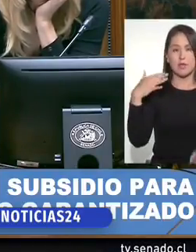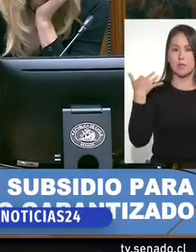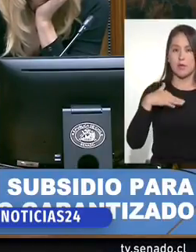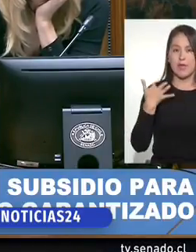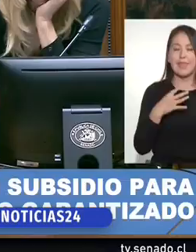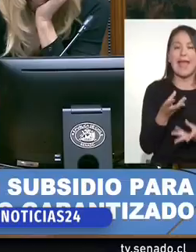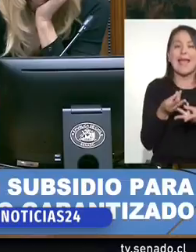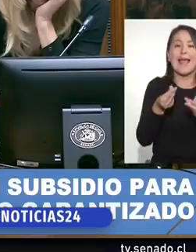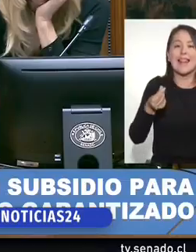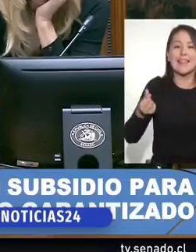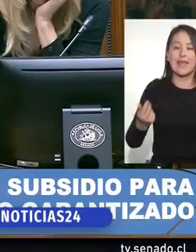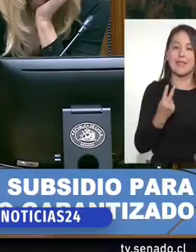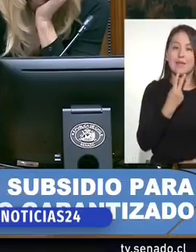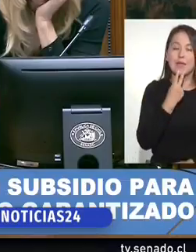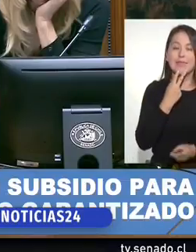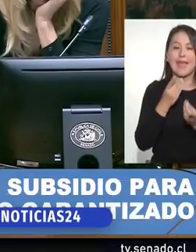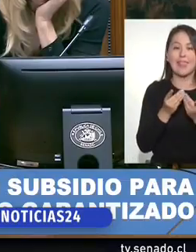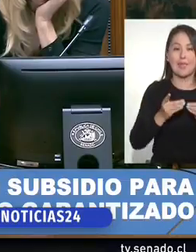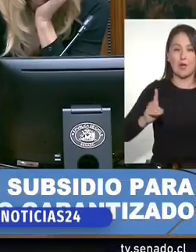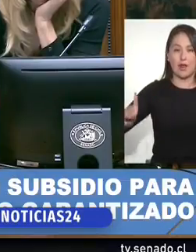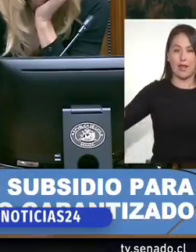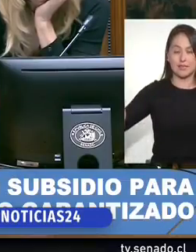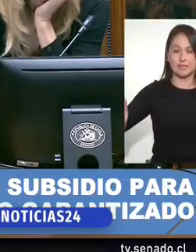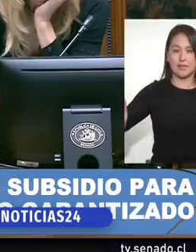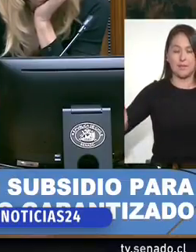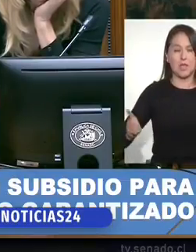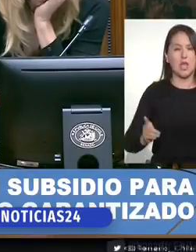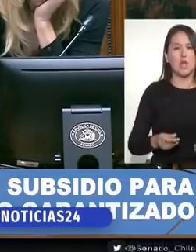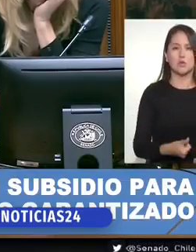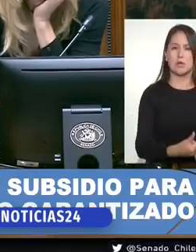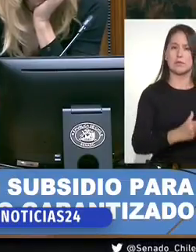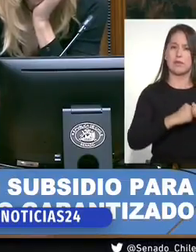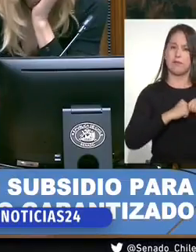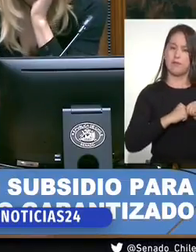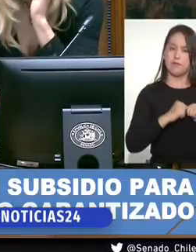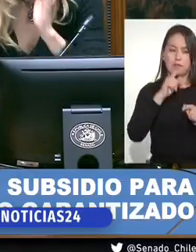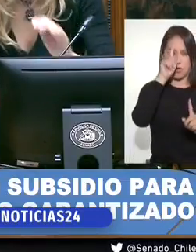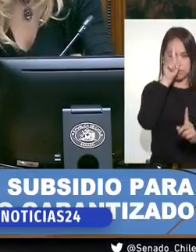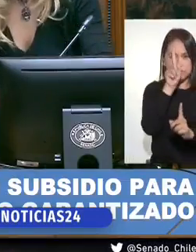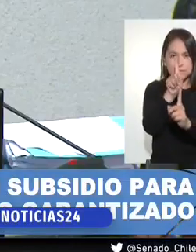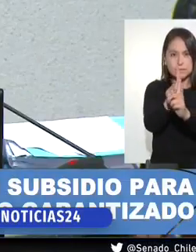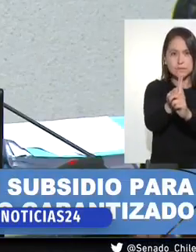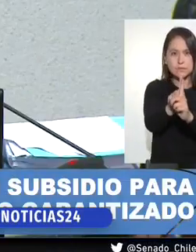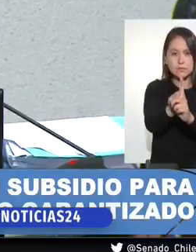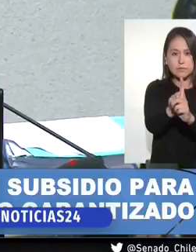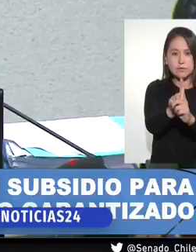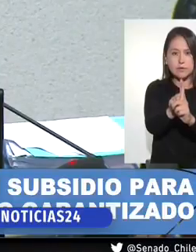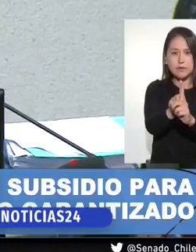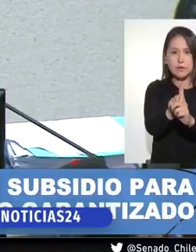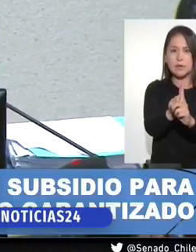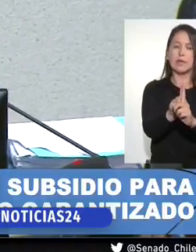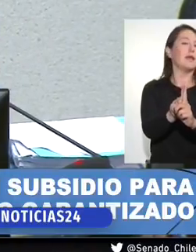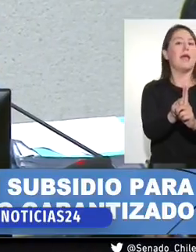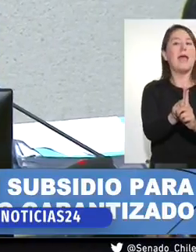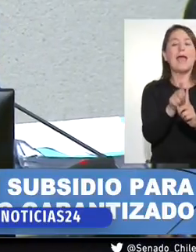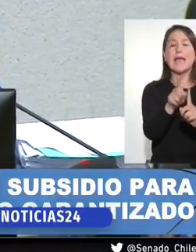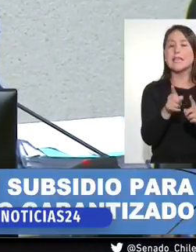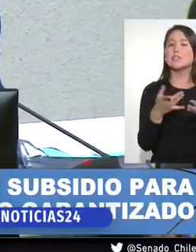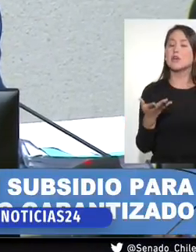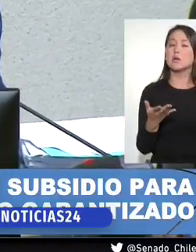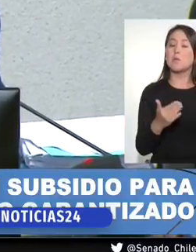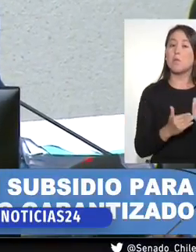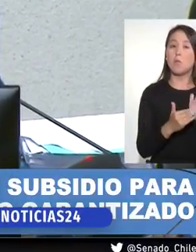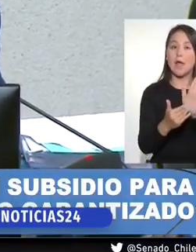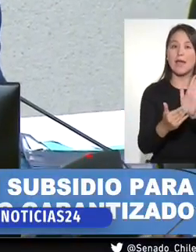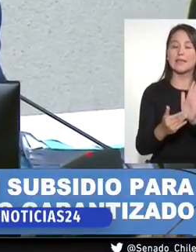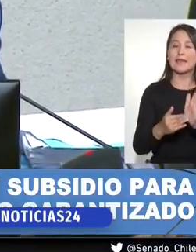forma directa a los trabajadores, a quienes reciben un salario mínimo hoy día. Estamos hablando de 59.200 pesos que van para